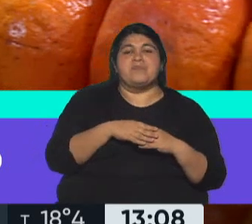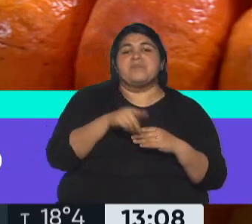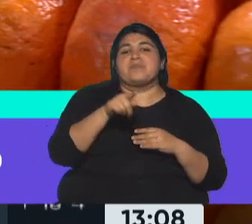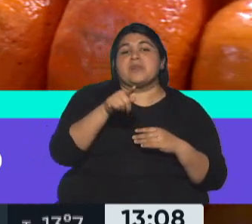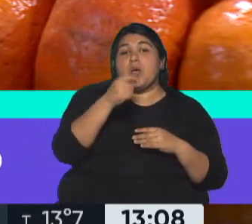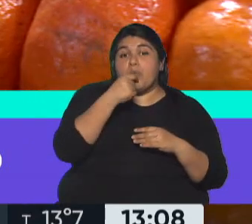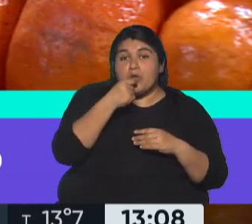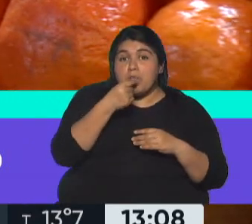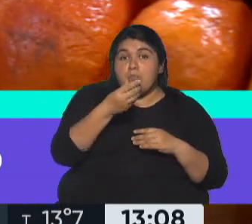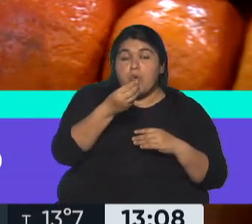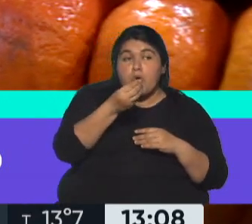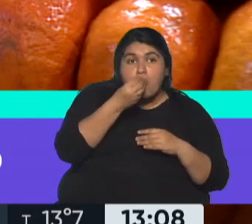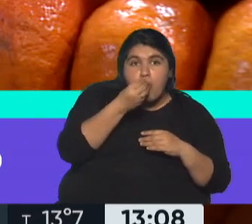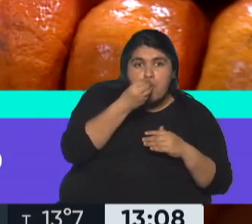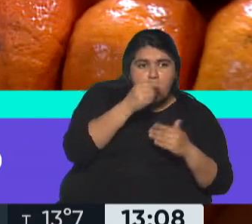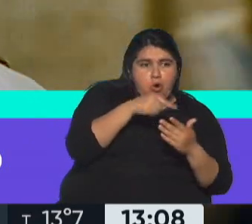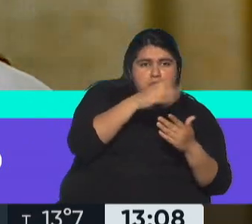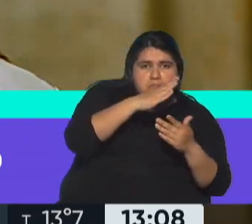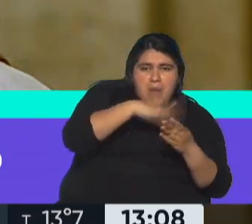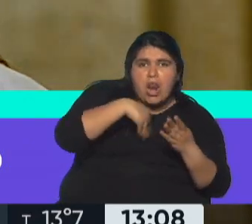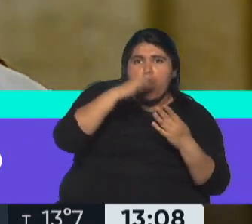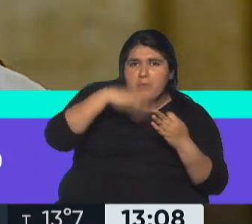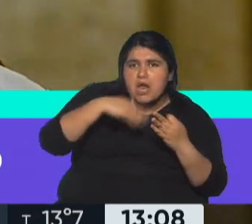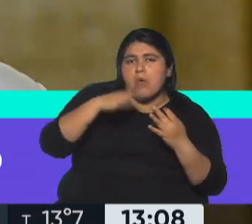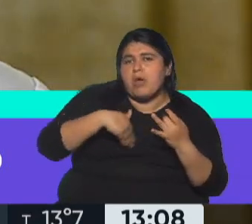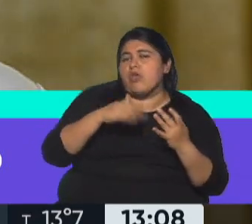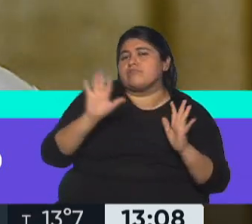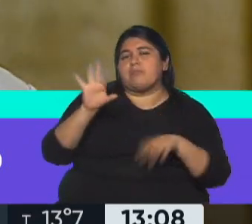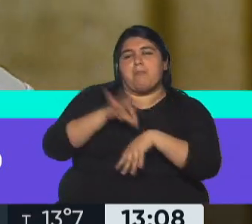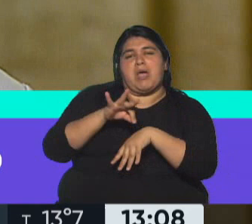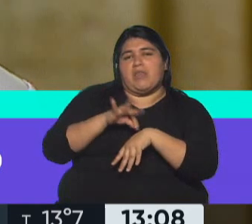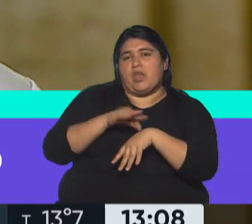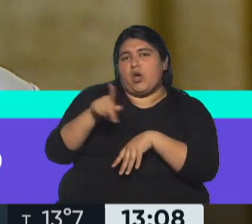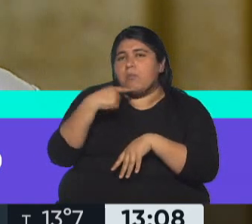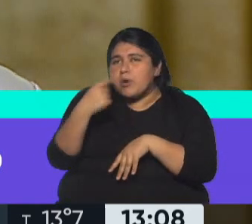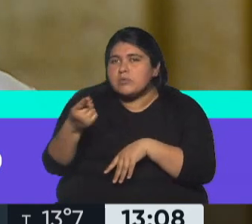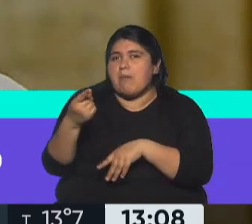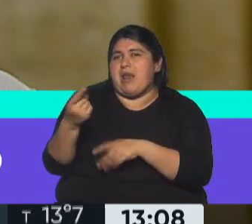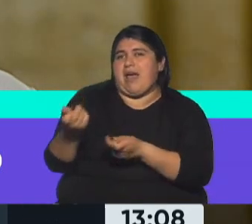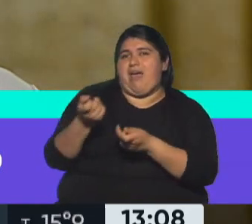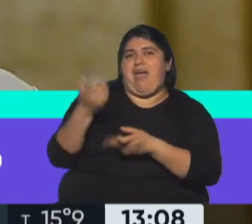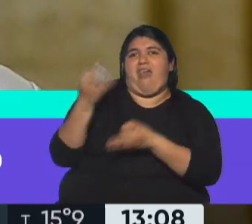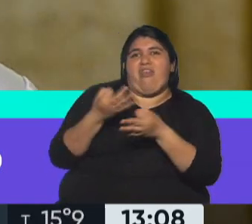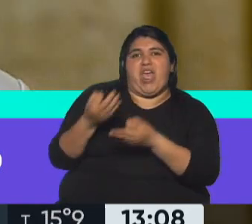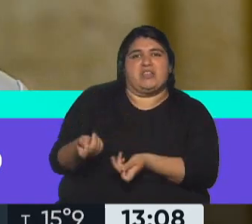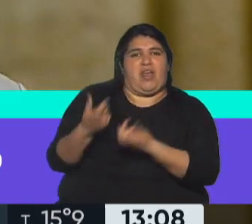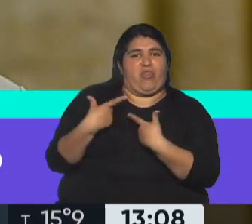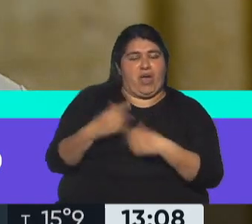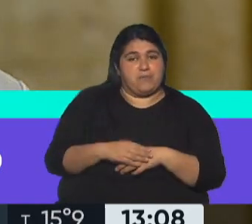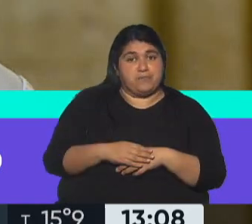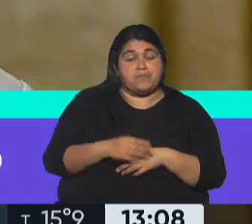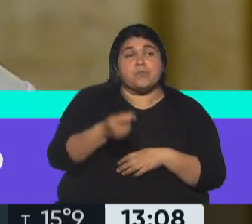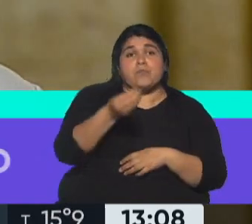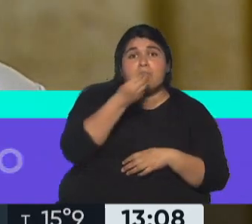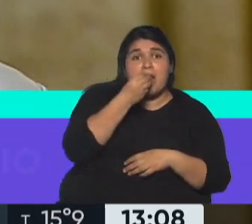estoy eliminando un grupo por completo tengo que consultar a un licenciado en nutrición para poder tener una dieta equilibrada si yo consume los alimentos de todos los grupos